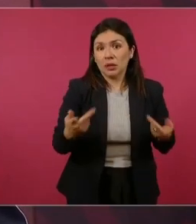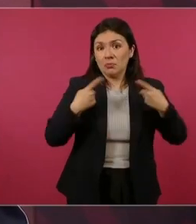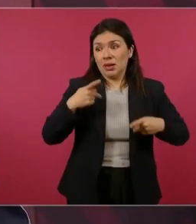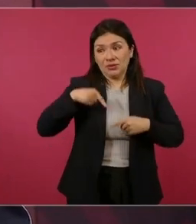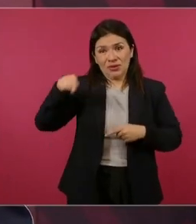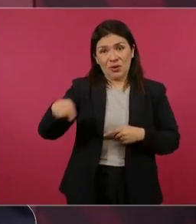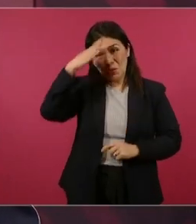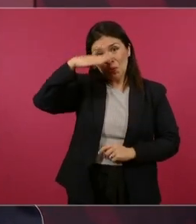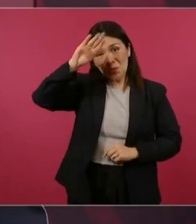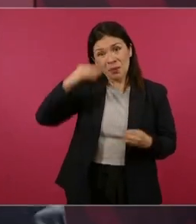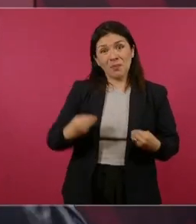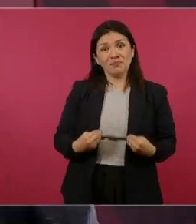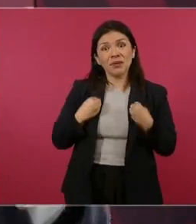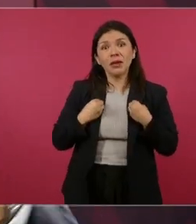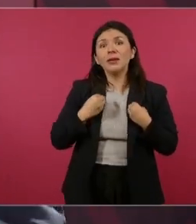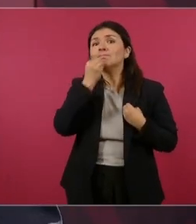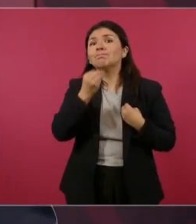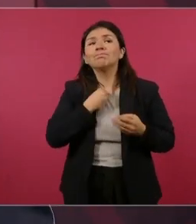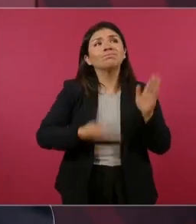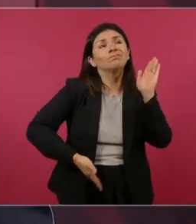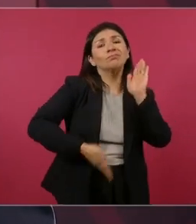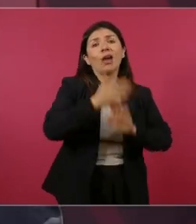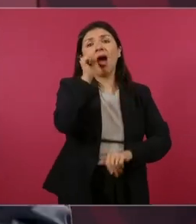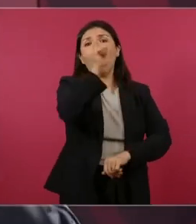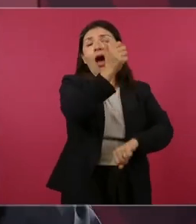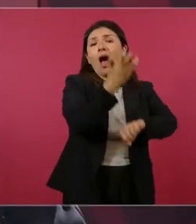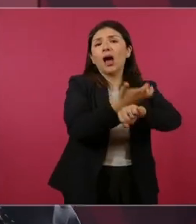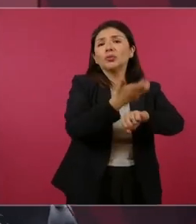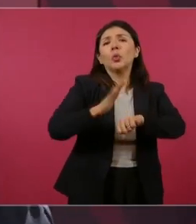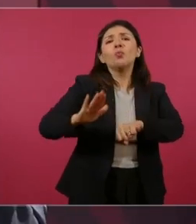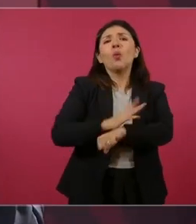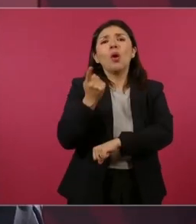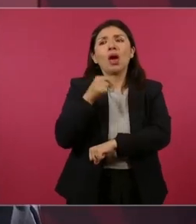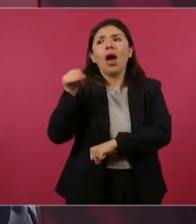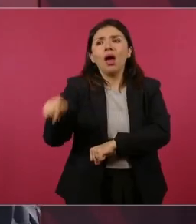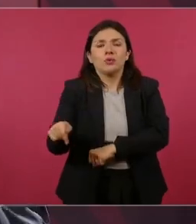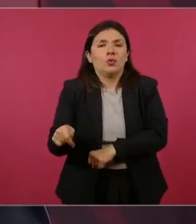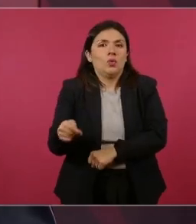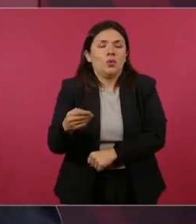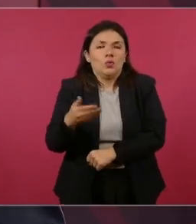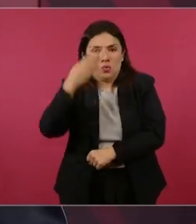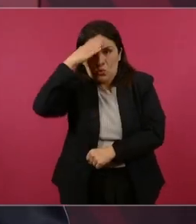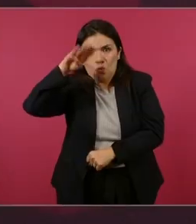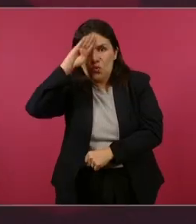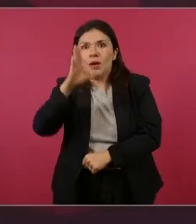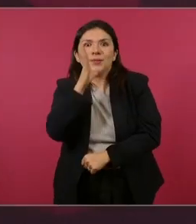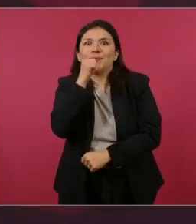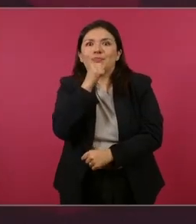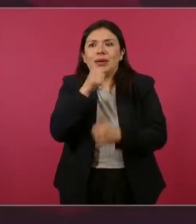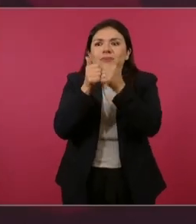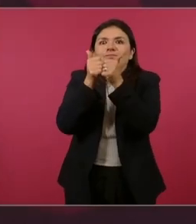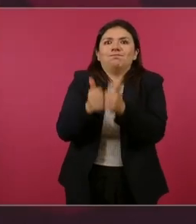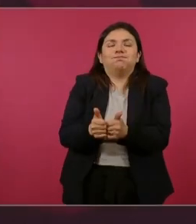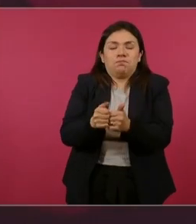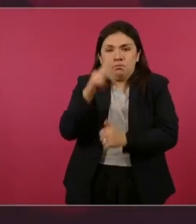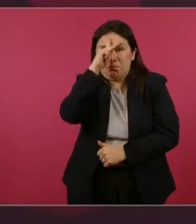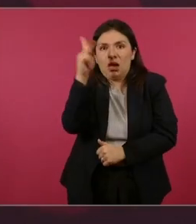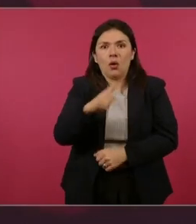Cuba a Estados Unidos por la situación asfixiante que